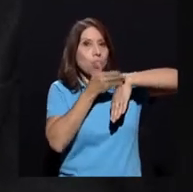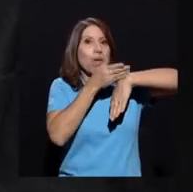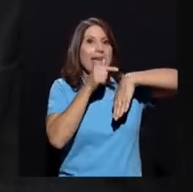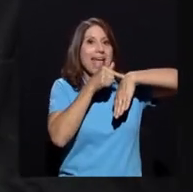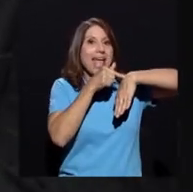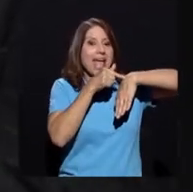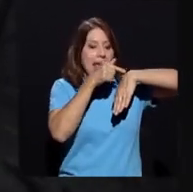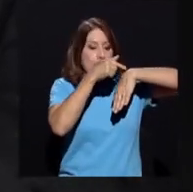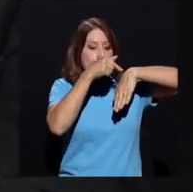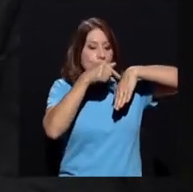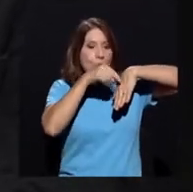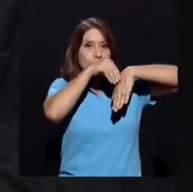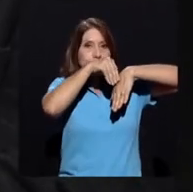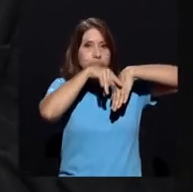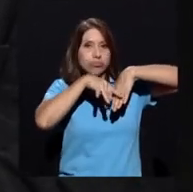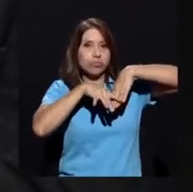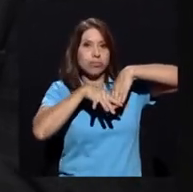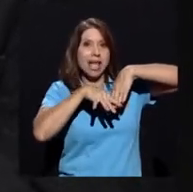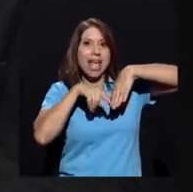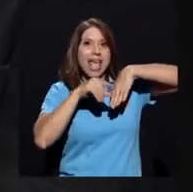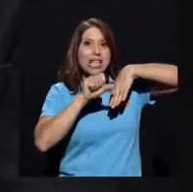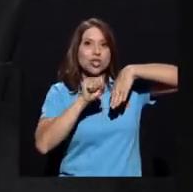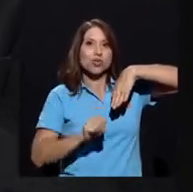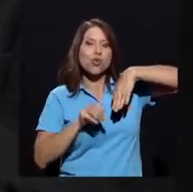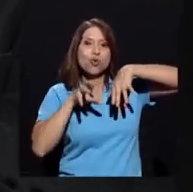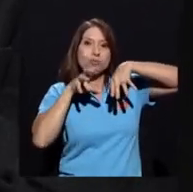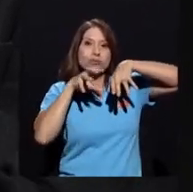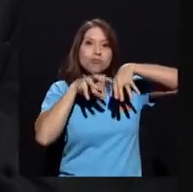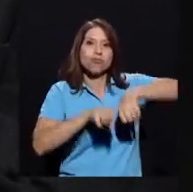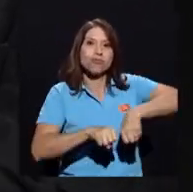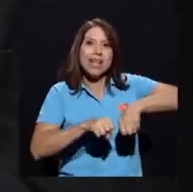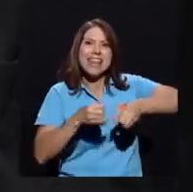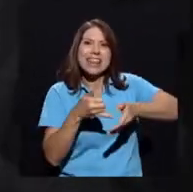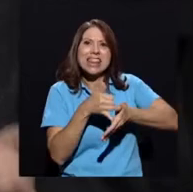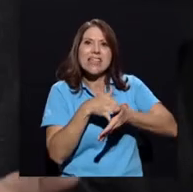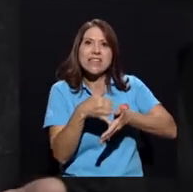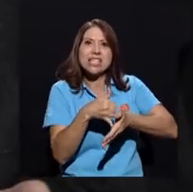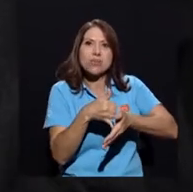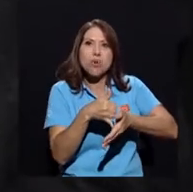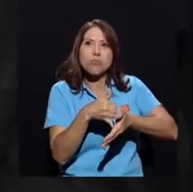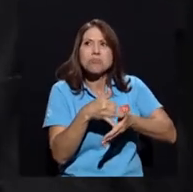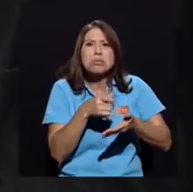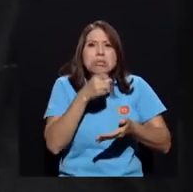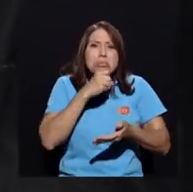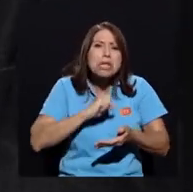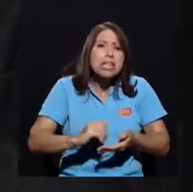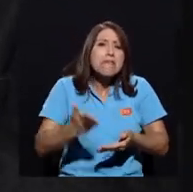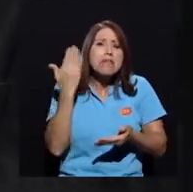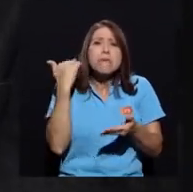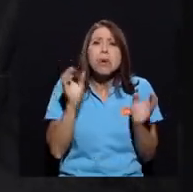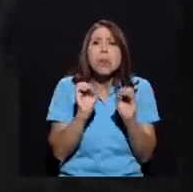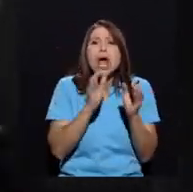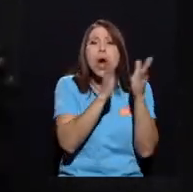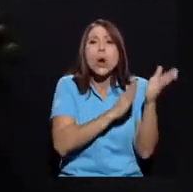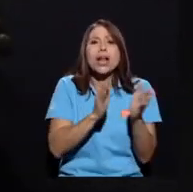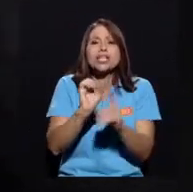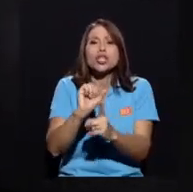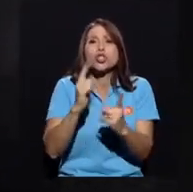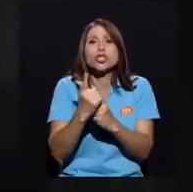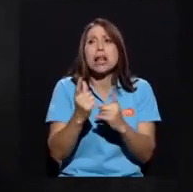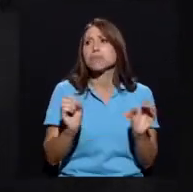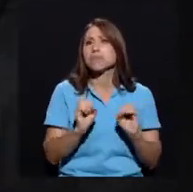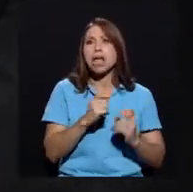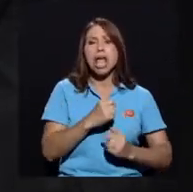debilísimo, primitivo, sin organización social, básicamente sin ejército. Los ejércitos eran los ejércitos aliados, que se